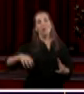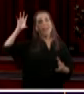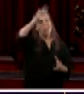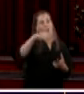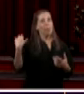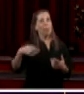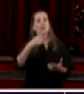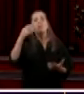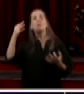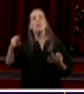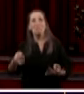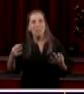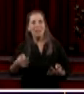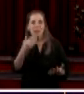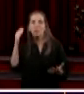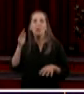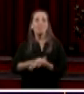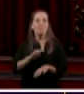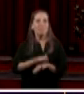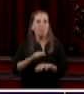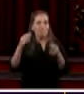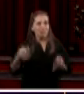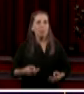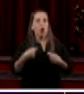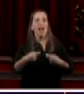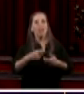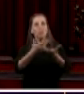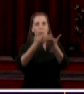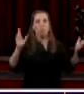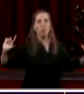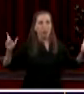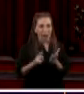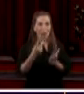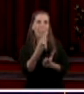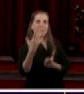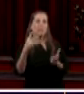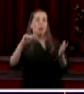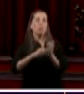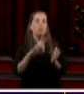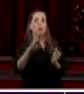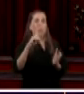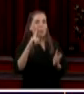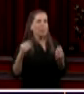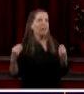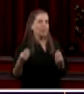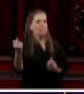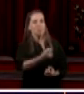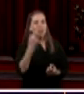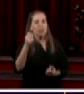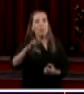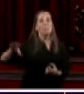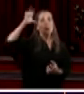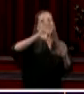terminan algunas obras Bueno yo lo que digo es sigiente tratamiento del presupuesto qui la semana que viene o empieza el tratamiento en comisiones todo que